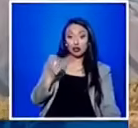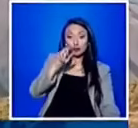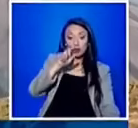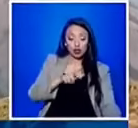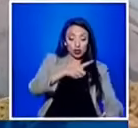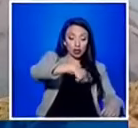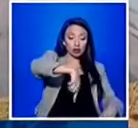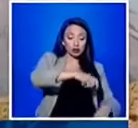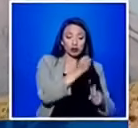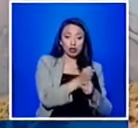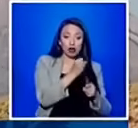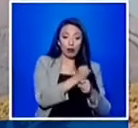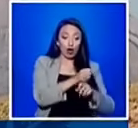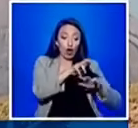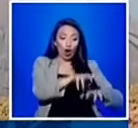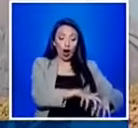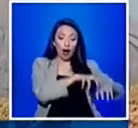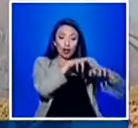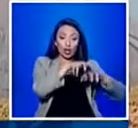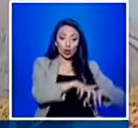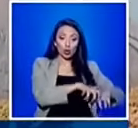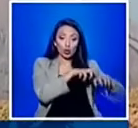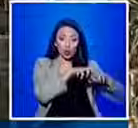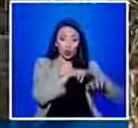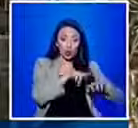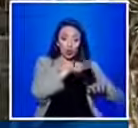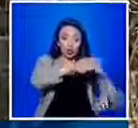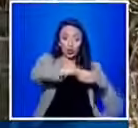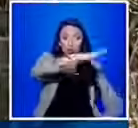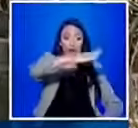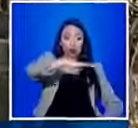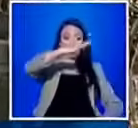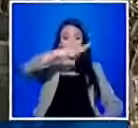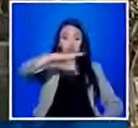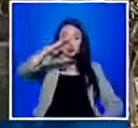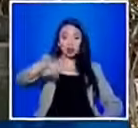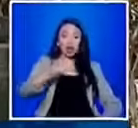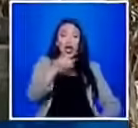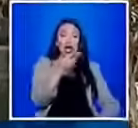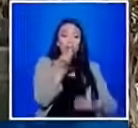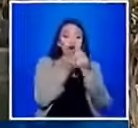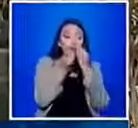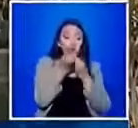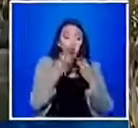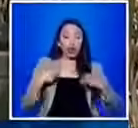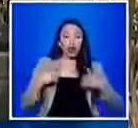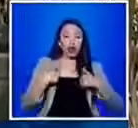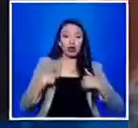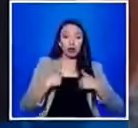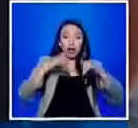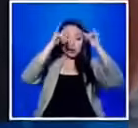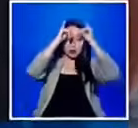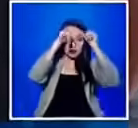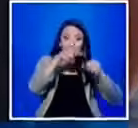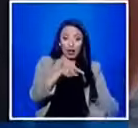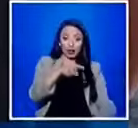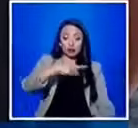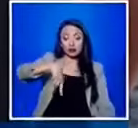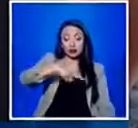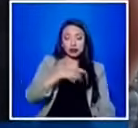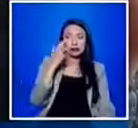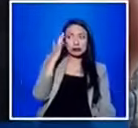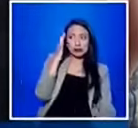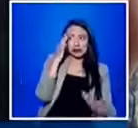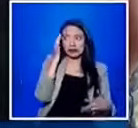una zona dedicada a la ganadería. Y en el Cerro Cirugua también hay áreas de pastoreo. lo que mantiene en alerta a los productores,